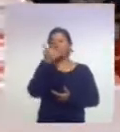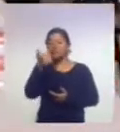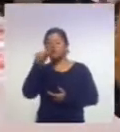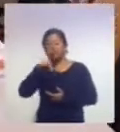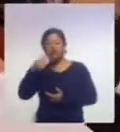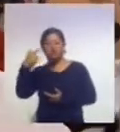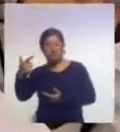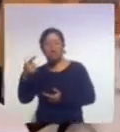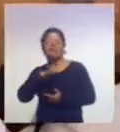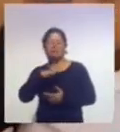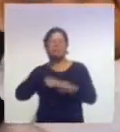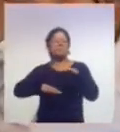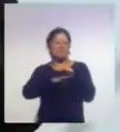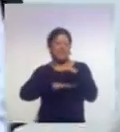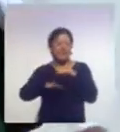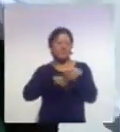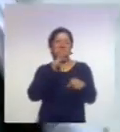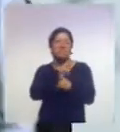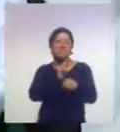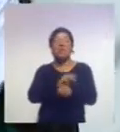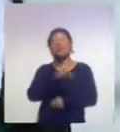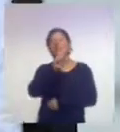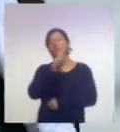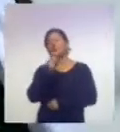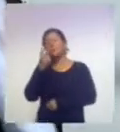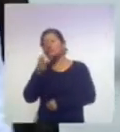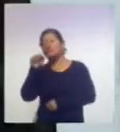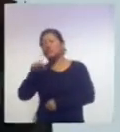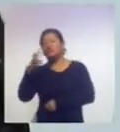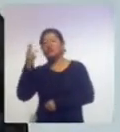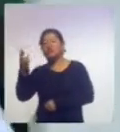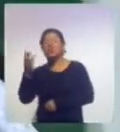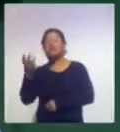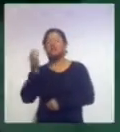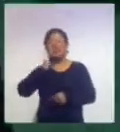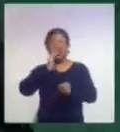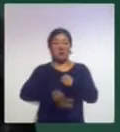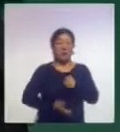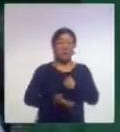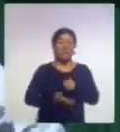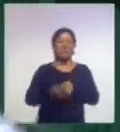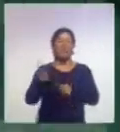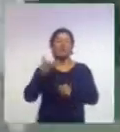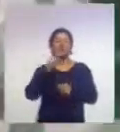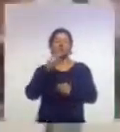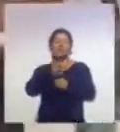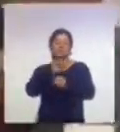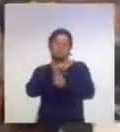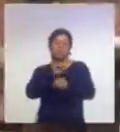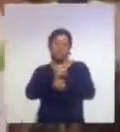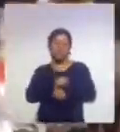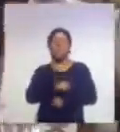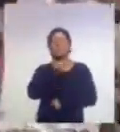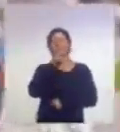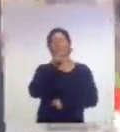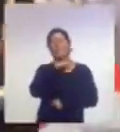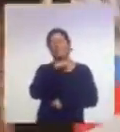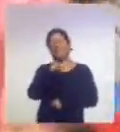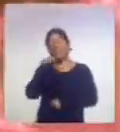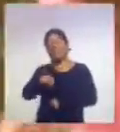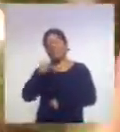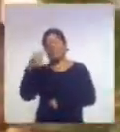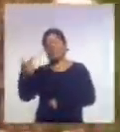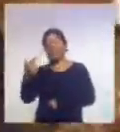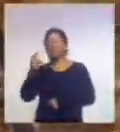la educación básica terminada, 22.3 finalizaron la educación media superior y 16.7 concluyeron la